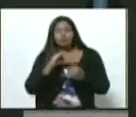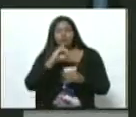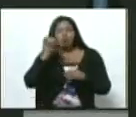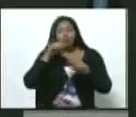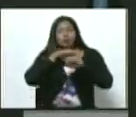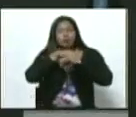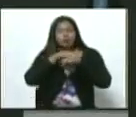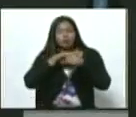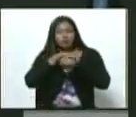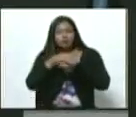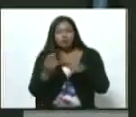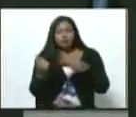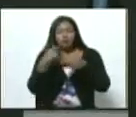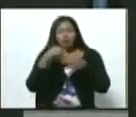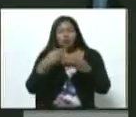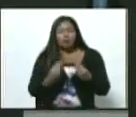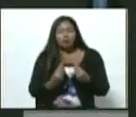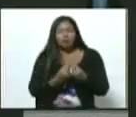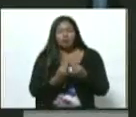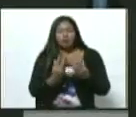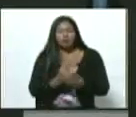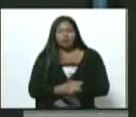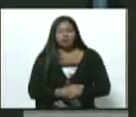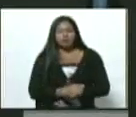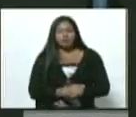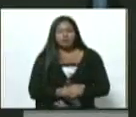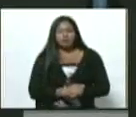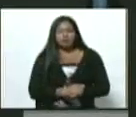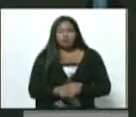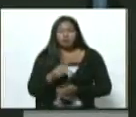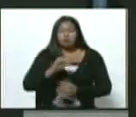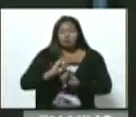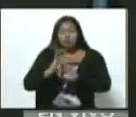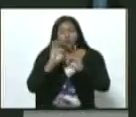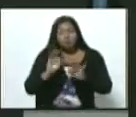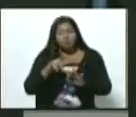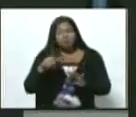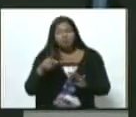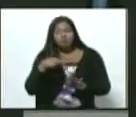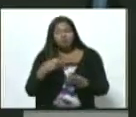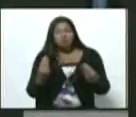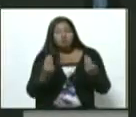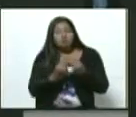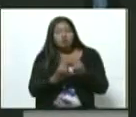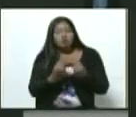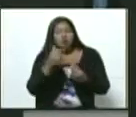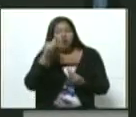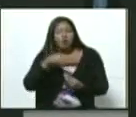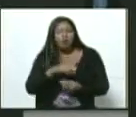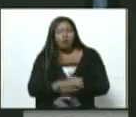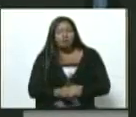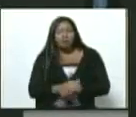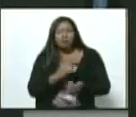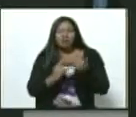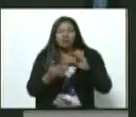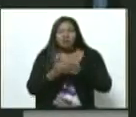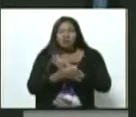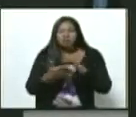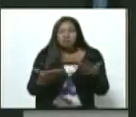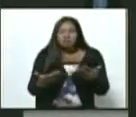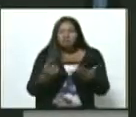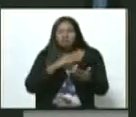Rodríguez, y su Junta Directiva. Hoy mismo nos vamos a reunir, terminando aquí, ya